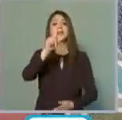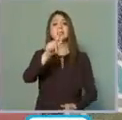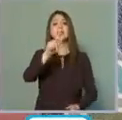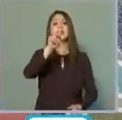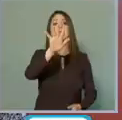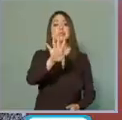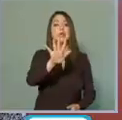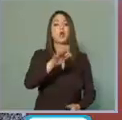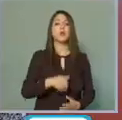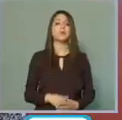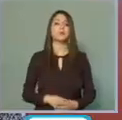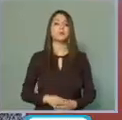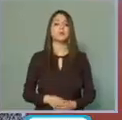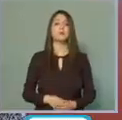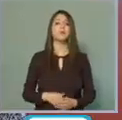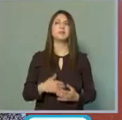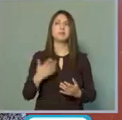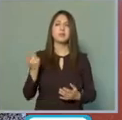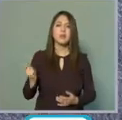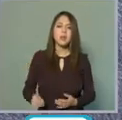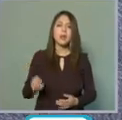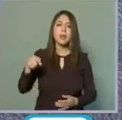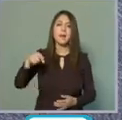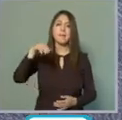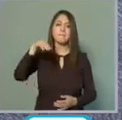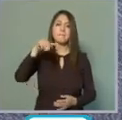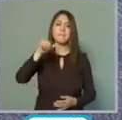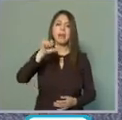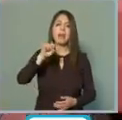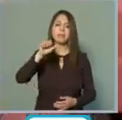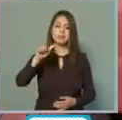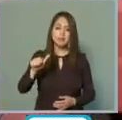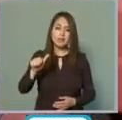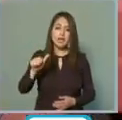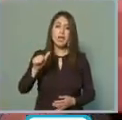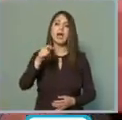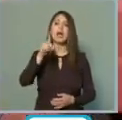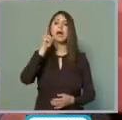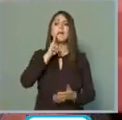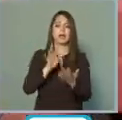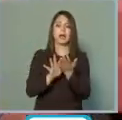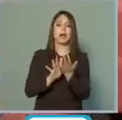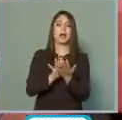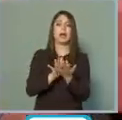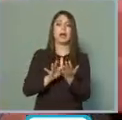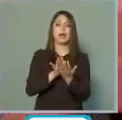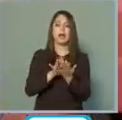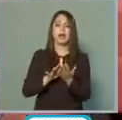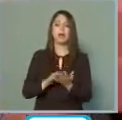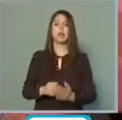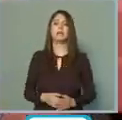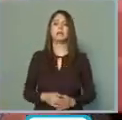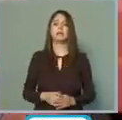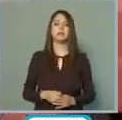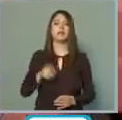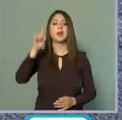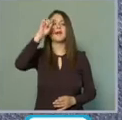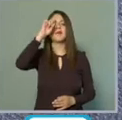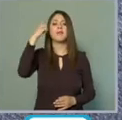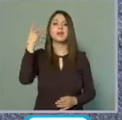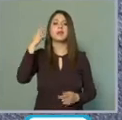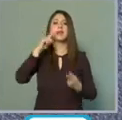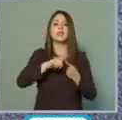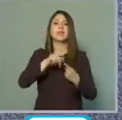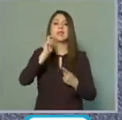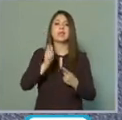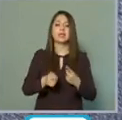75. 75. Entonces, el índice de masa corporal... ¿Calculadoras? Calculadoras. Ya saqué la mía. A ver, Fíjense ustedes, es muy sencillo.